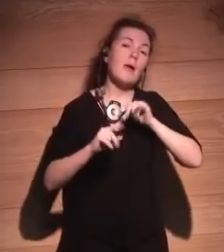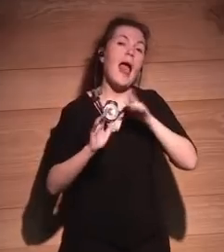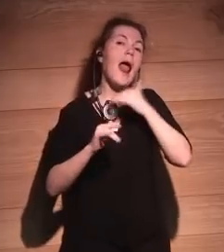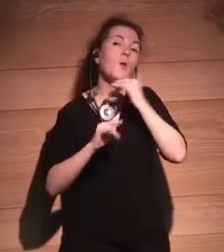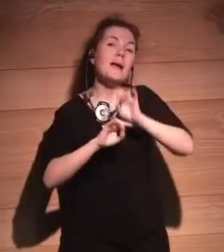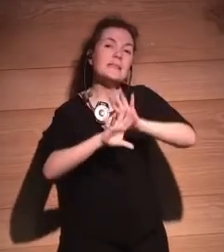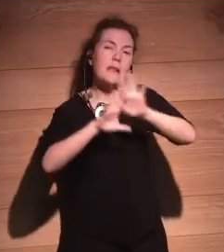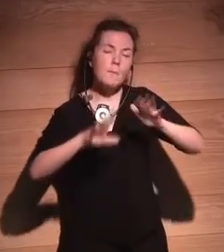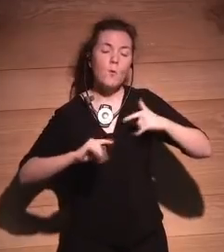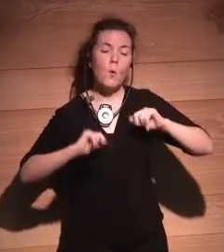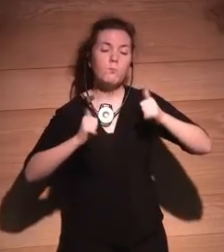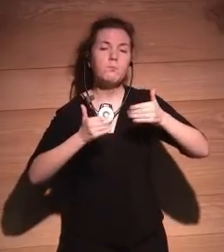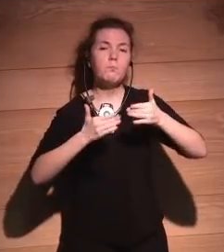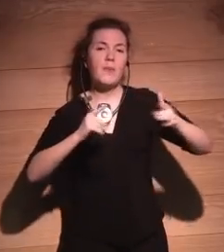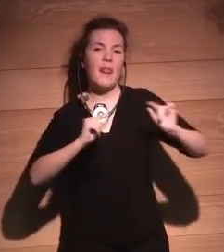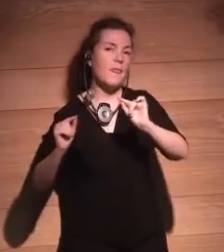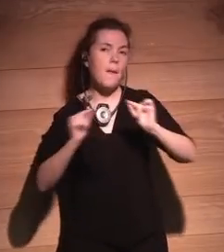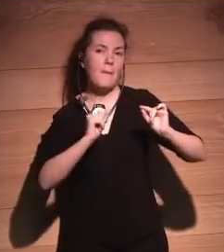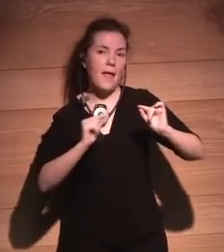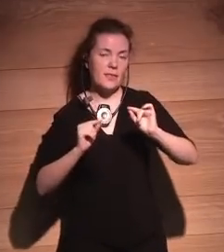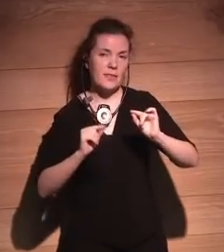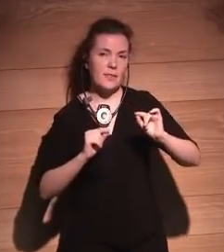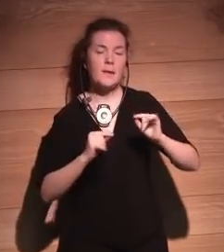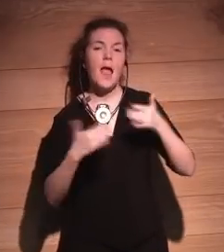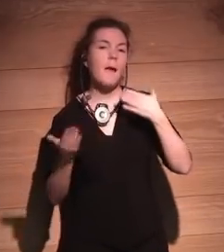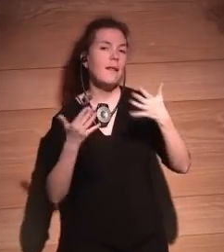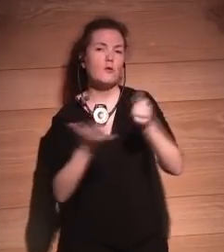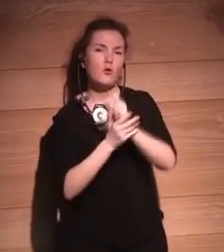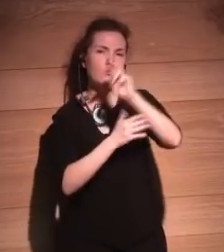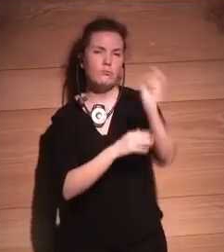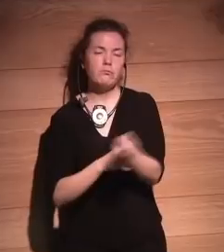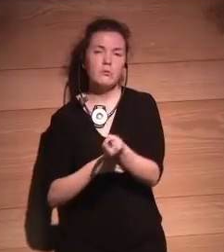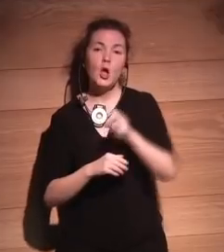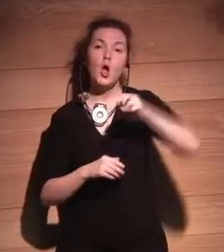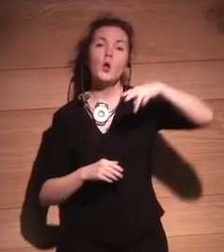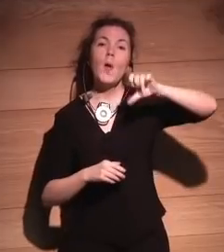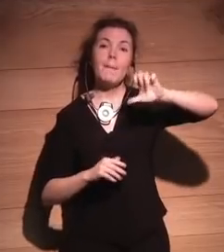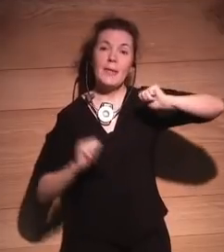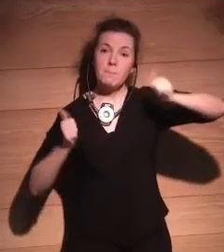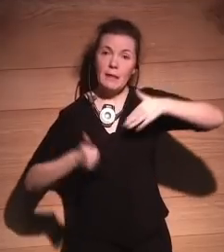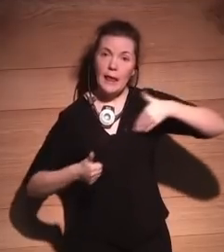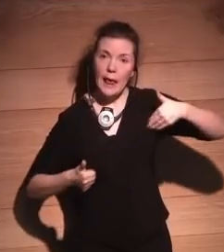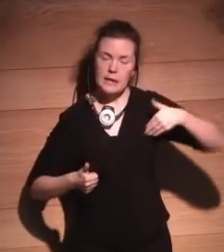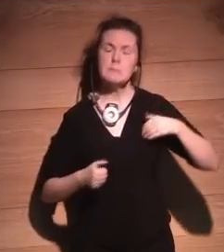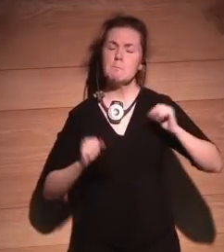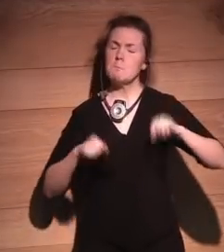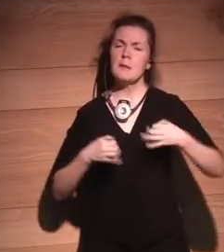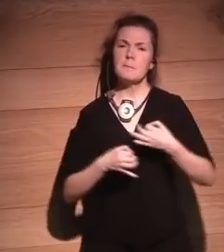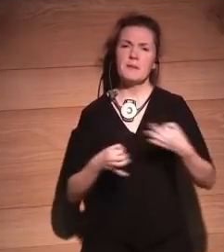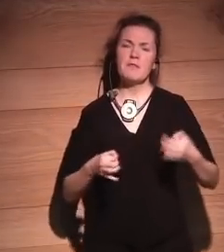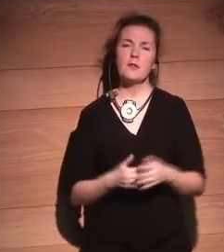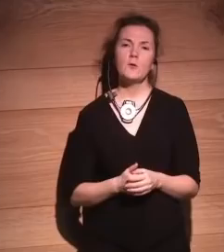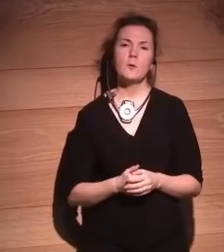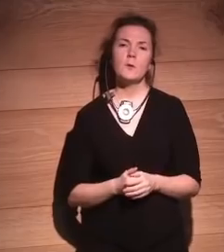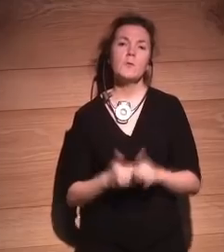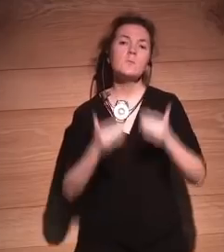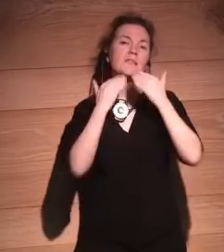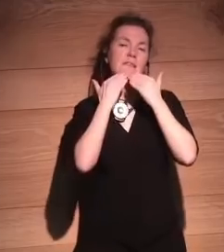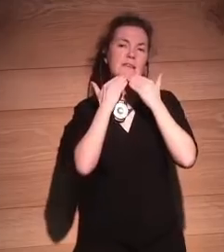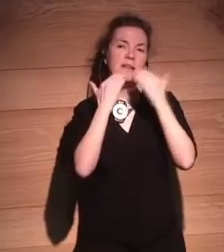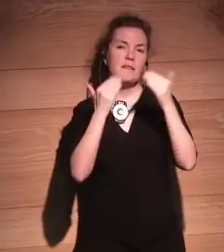pero abriremos el debate y lo charlaremos entre todos. Noemí, ¿quieres empezar? Vale, perfecto. Gracias. Bueno,